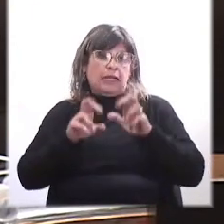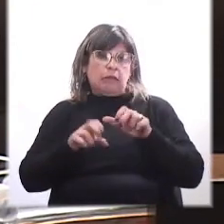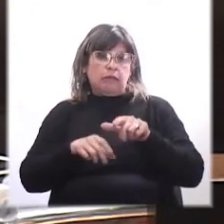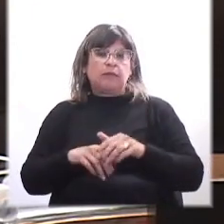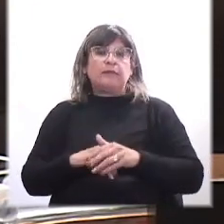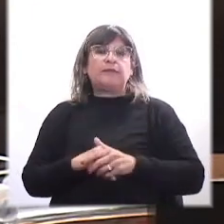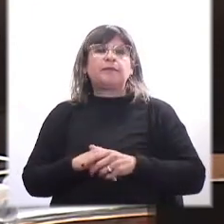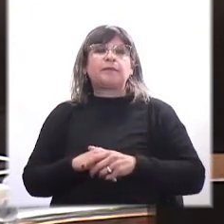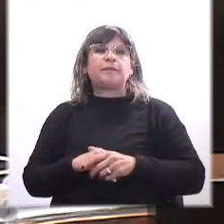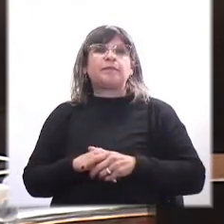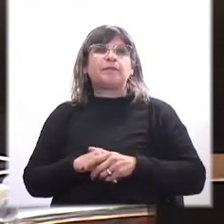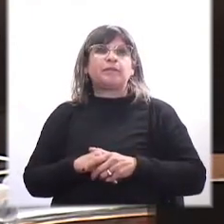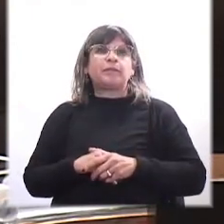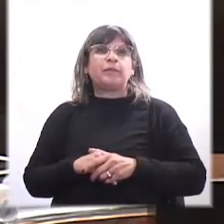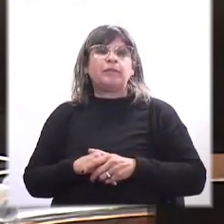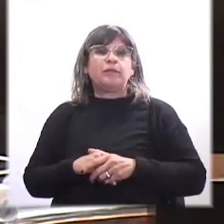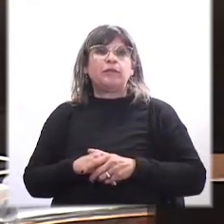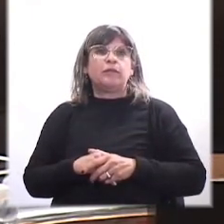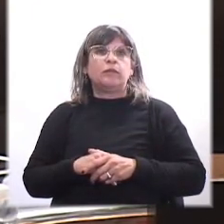tema.